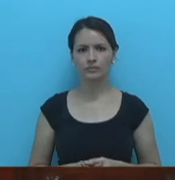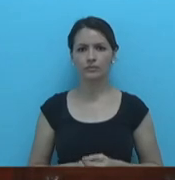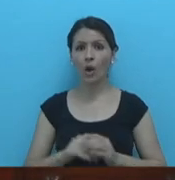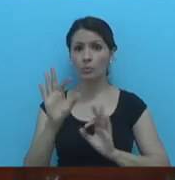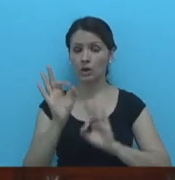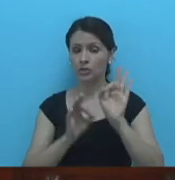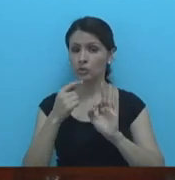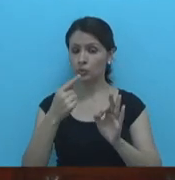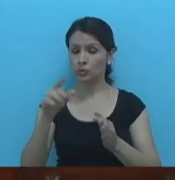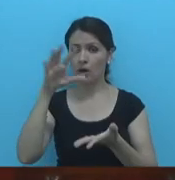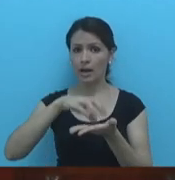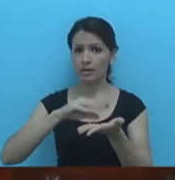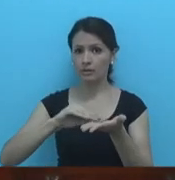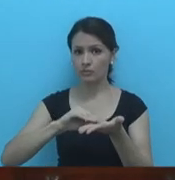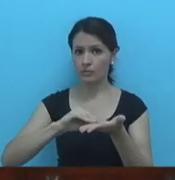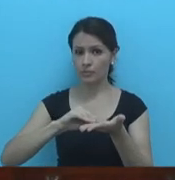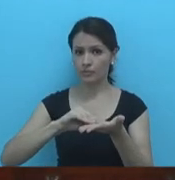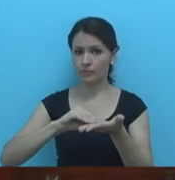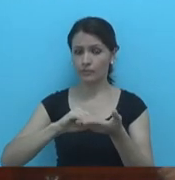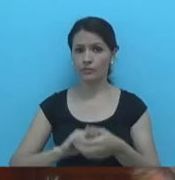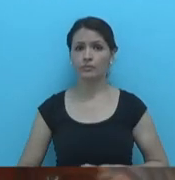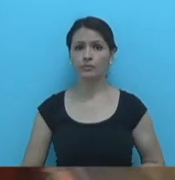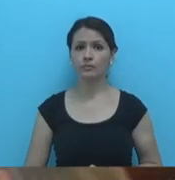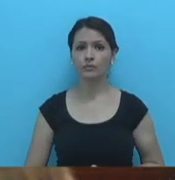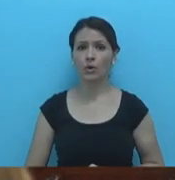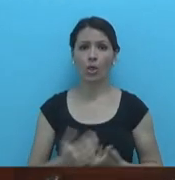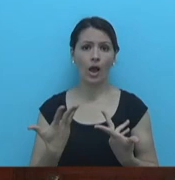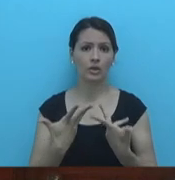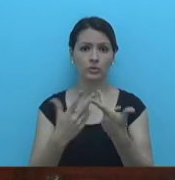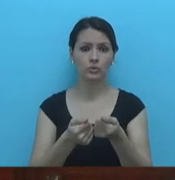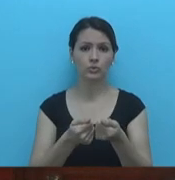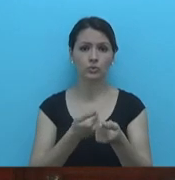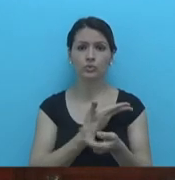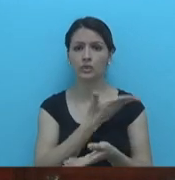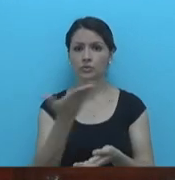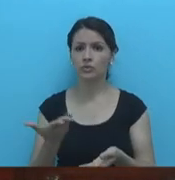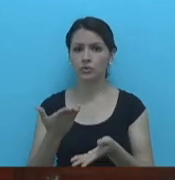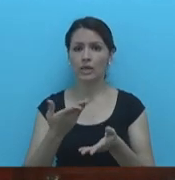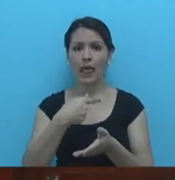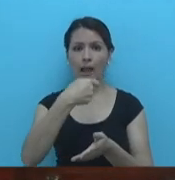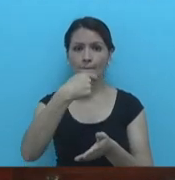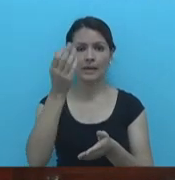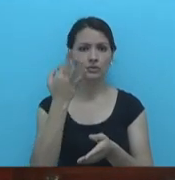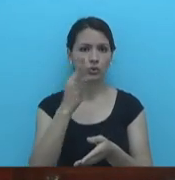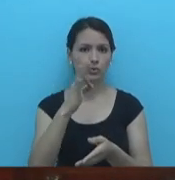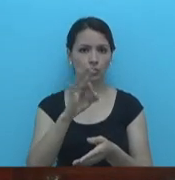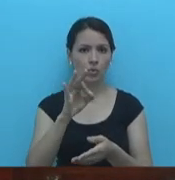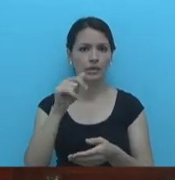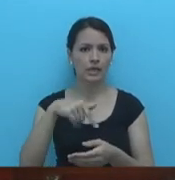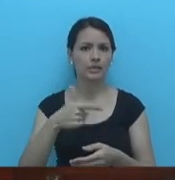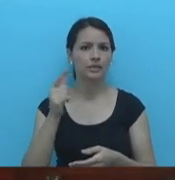Proyecto de resolución de esta Cámara de Diputados mediante el cual se otorgan las ayudas sociales correspondientes al mes de octubre del